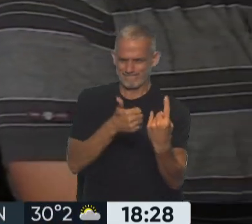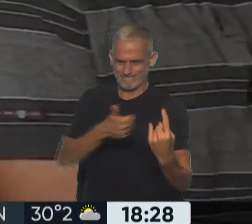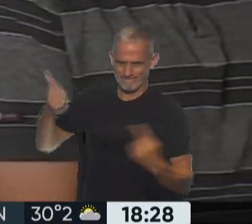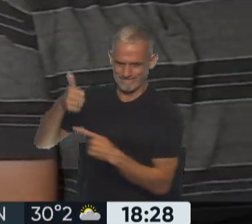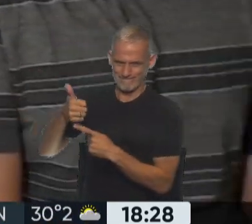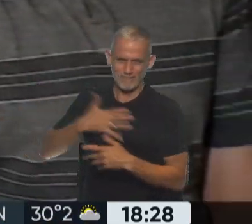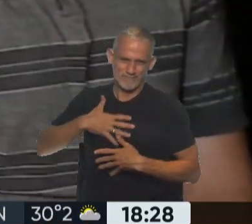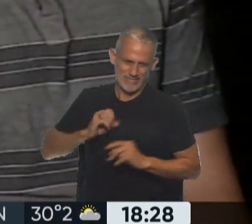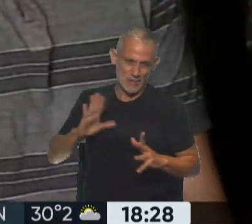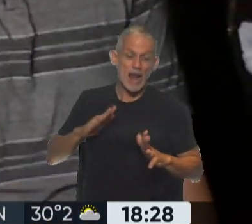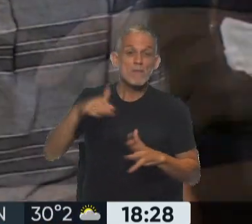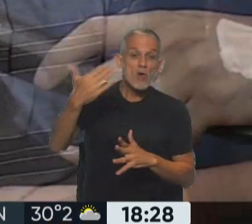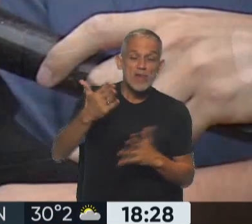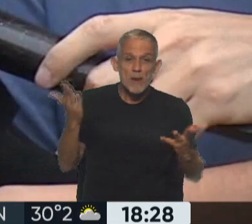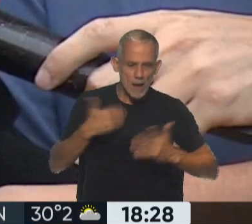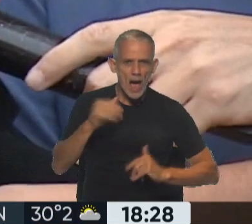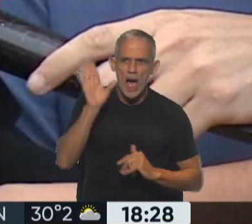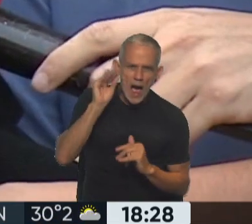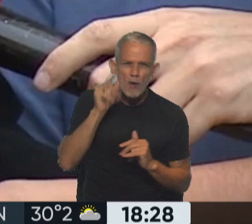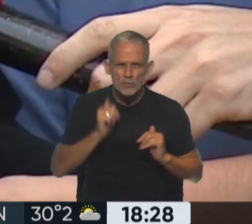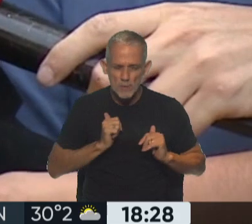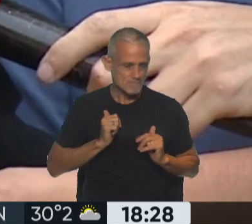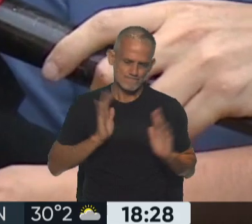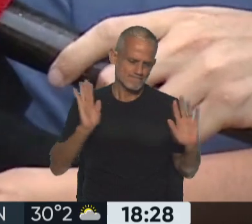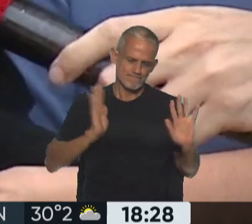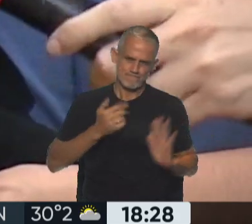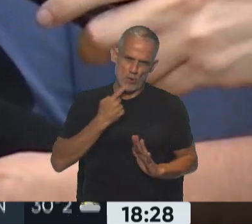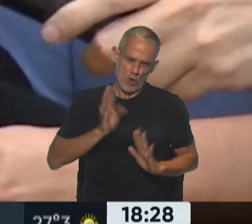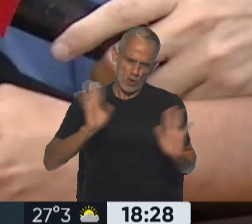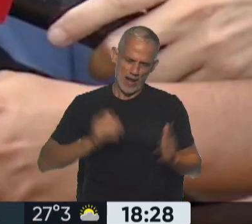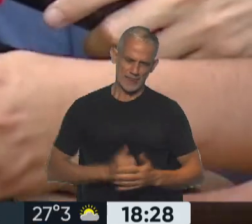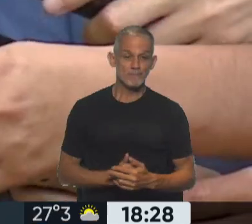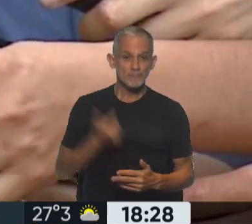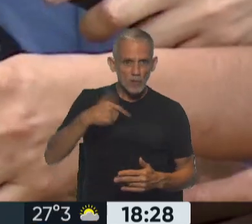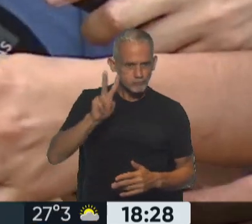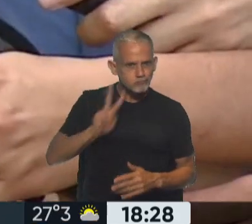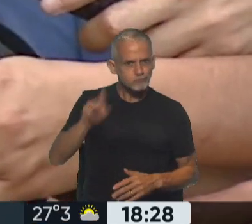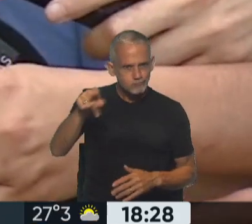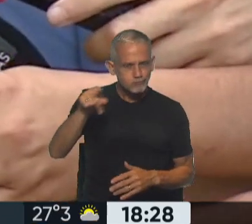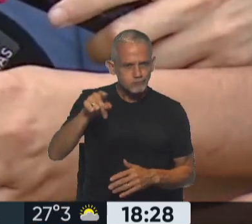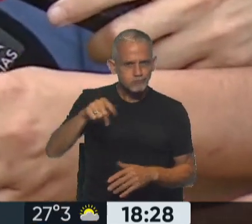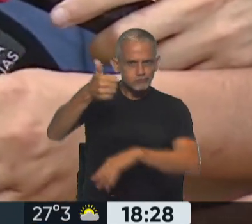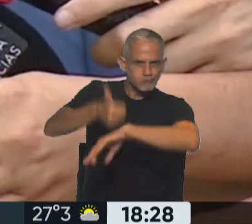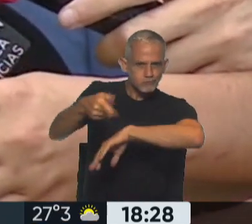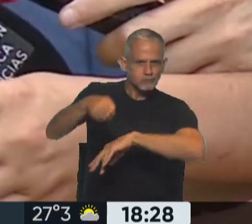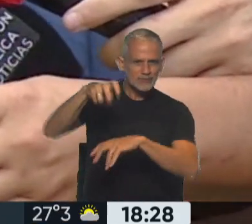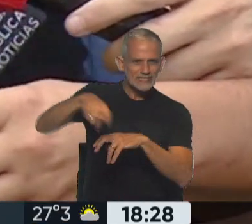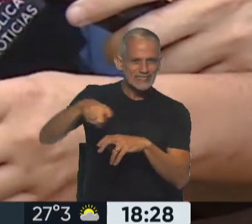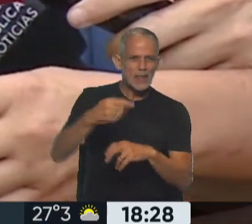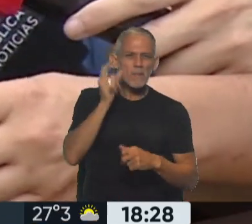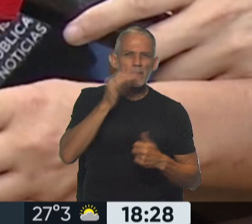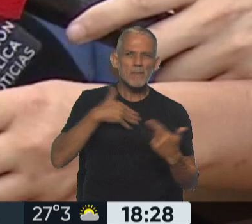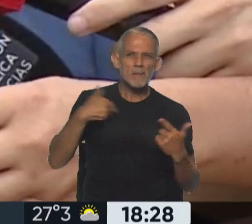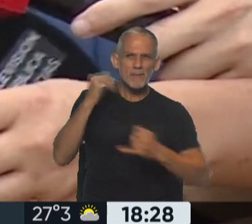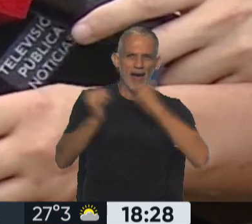Pero después de eso escuché, pero bueno, sin palabras. Hoy la vi en la sala mientras hablaban, declaraban los padres de